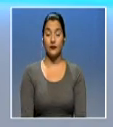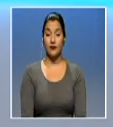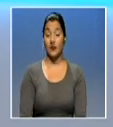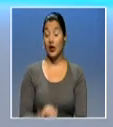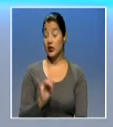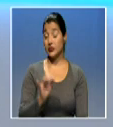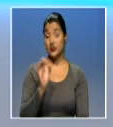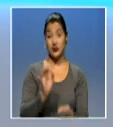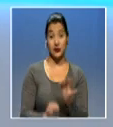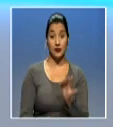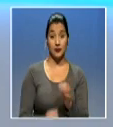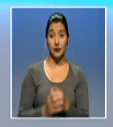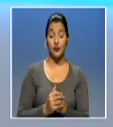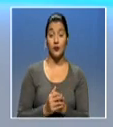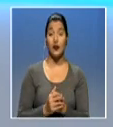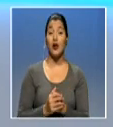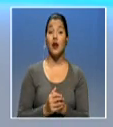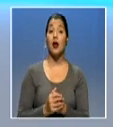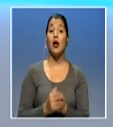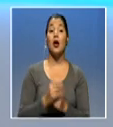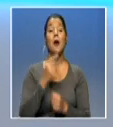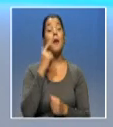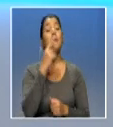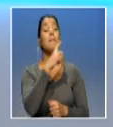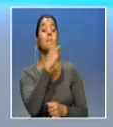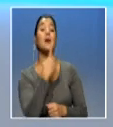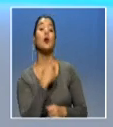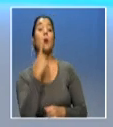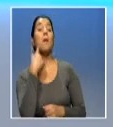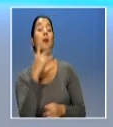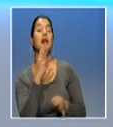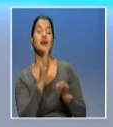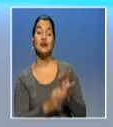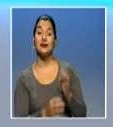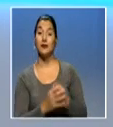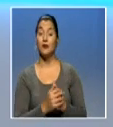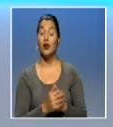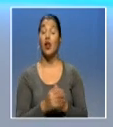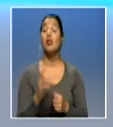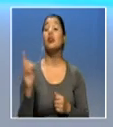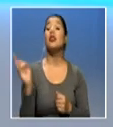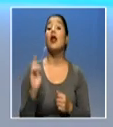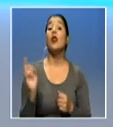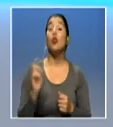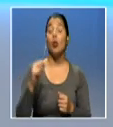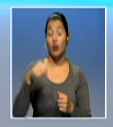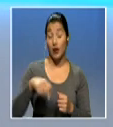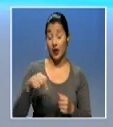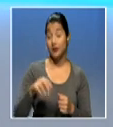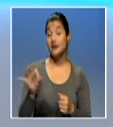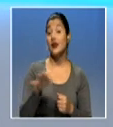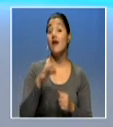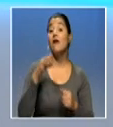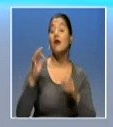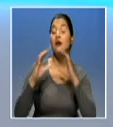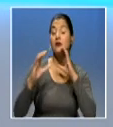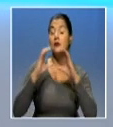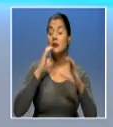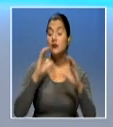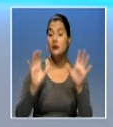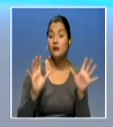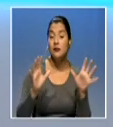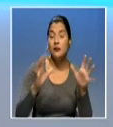Así de simple. Y la pregunta suena muy simple. ¿De dónde saca este medio de comunicación colectiva que